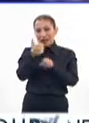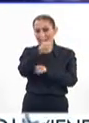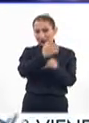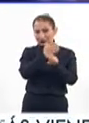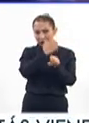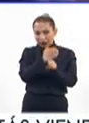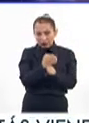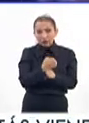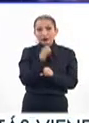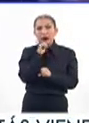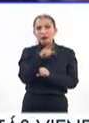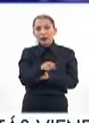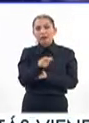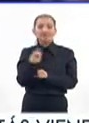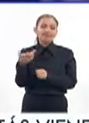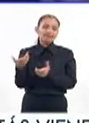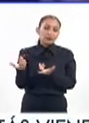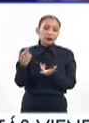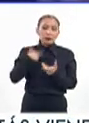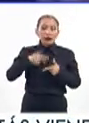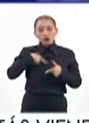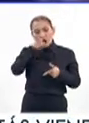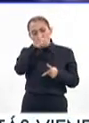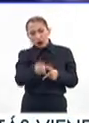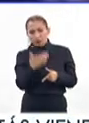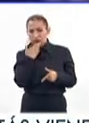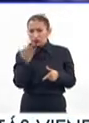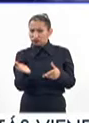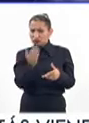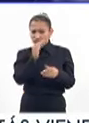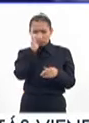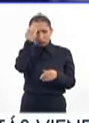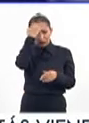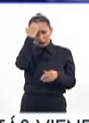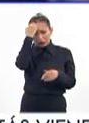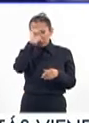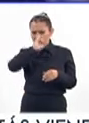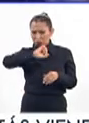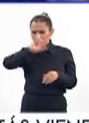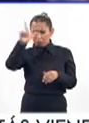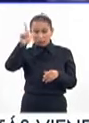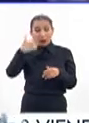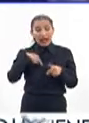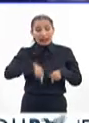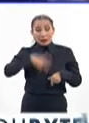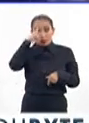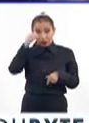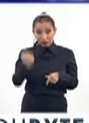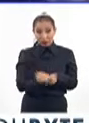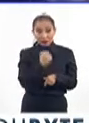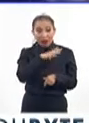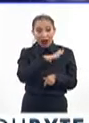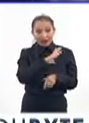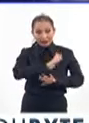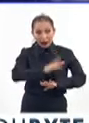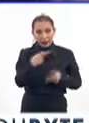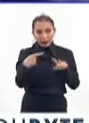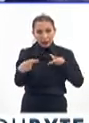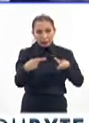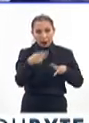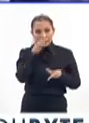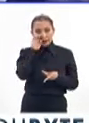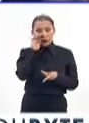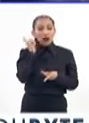República. Y por supuesto que será personal plenamente calificado. Afortunadamente en nuestro país se están desarrollando ya